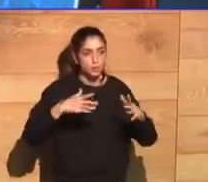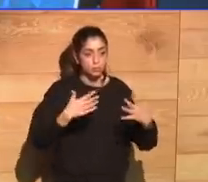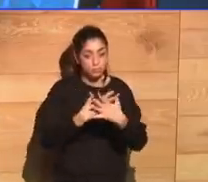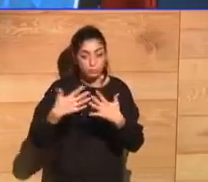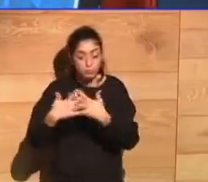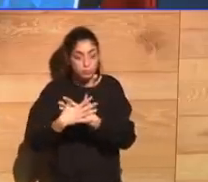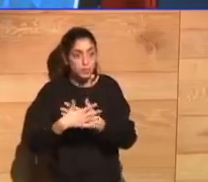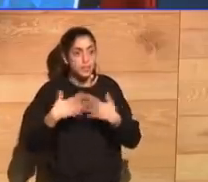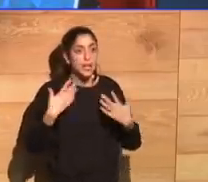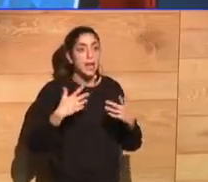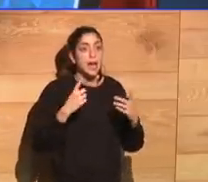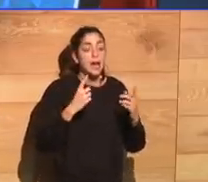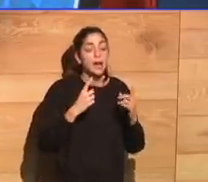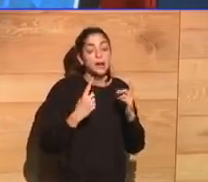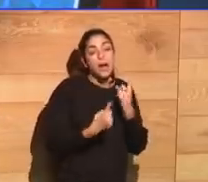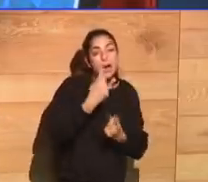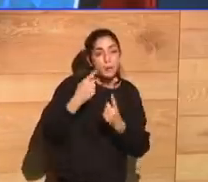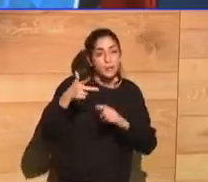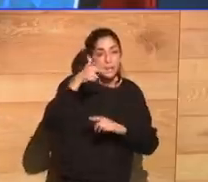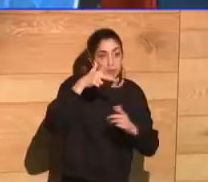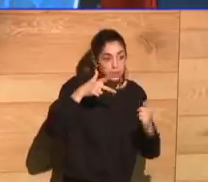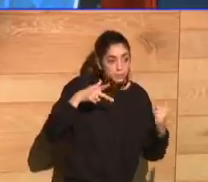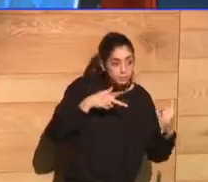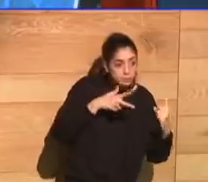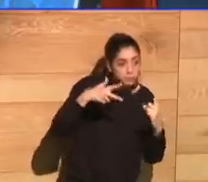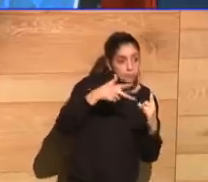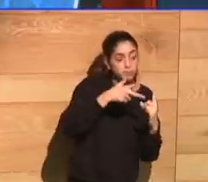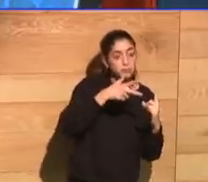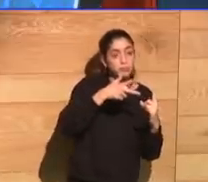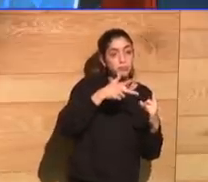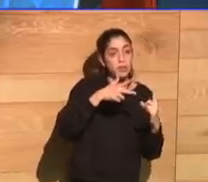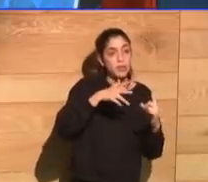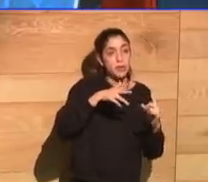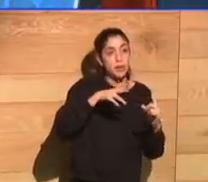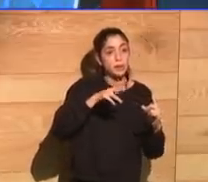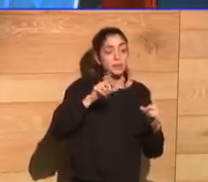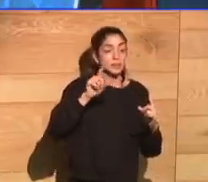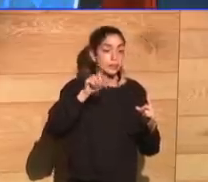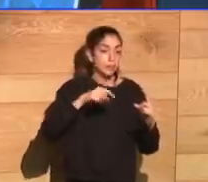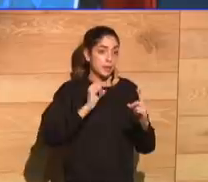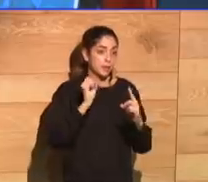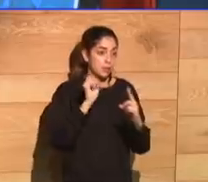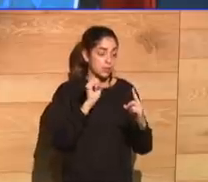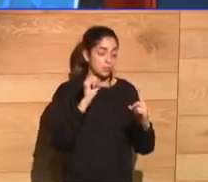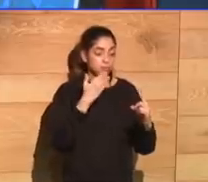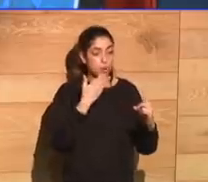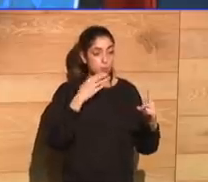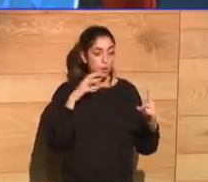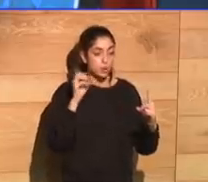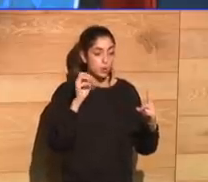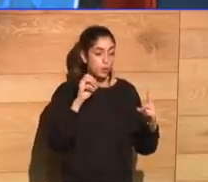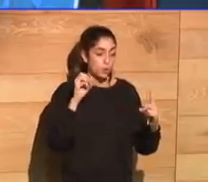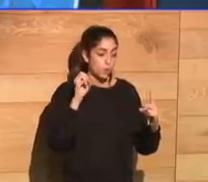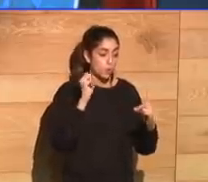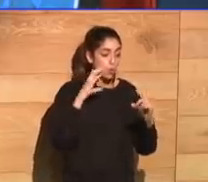la cámara la que se acerca para dar la impresión de que él es el que se está acercando. En otras ocasiones son zooms ópticos para que se pueda alejar muy rápido y lo que